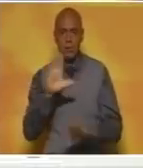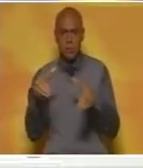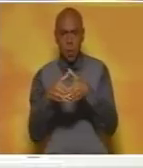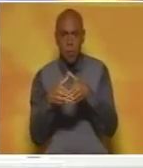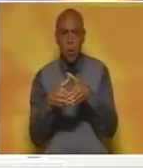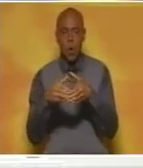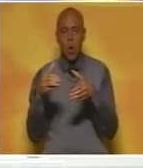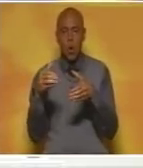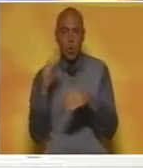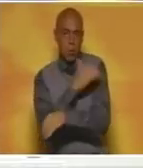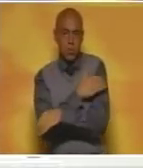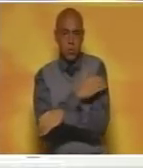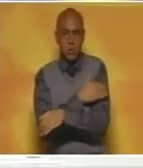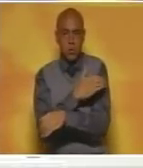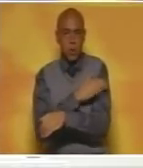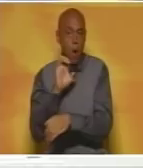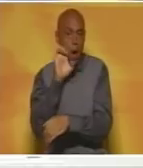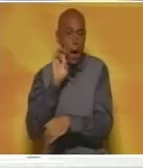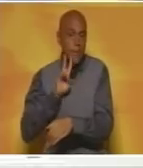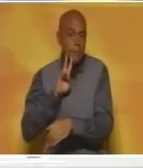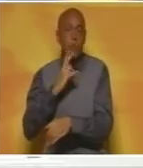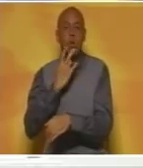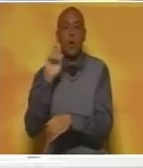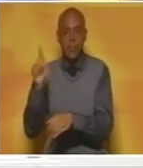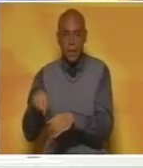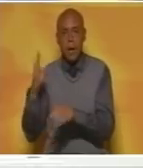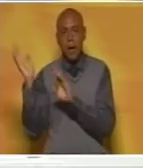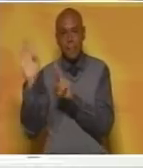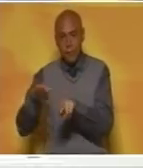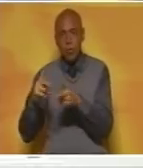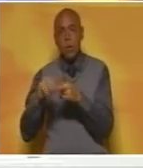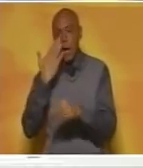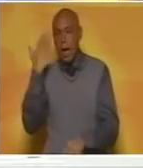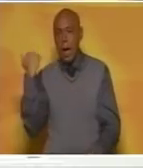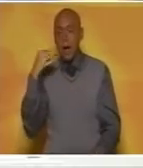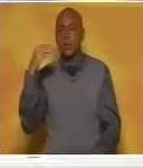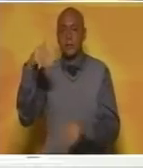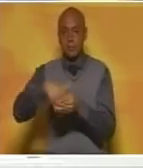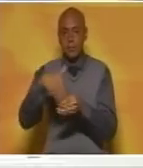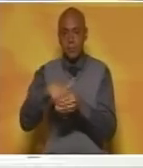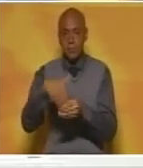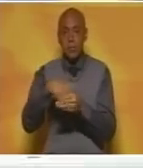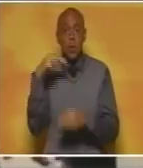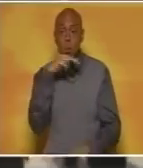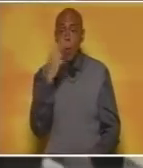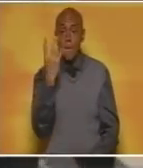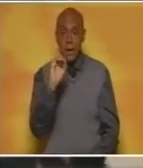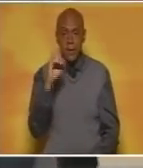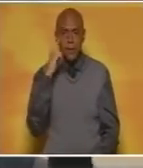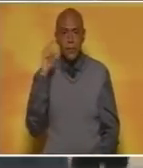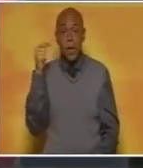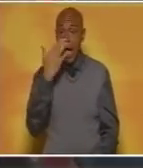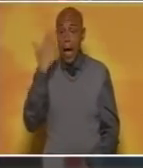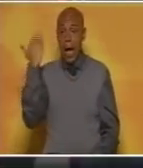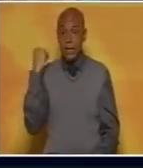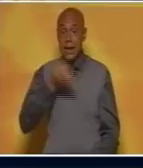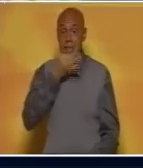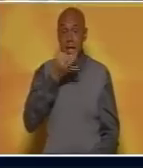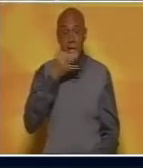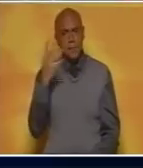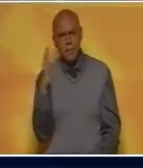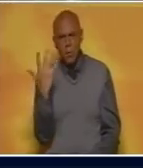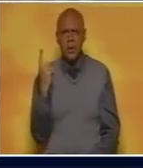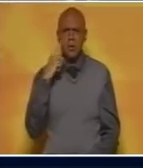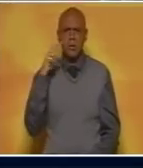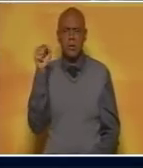Morales en medio de la crisis desatada tras las elecciones del pasado 20 de octubre. Los choques ocurrieron en la tarde de ayer en la ciudad de